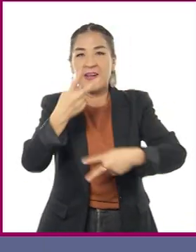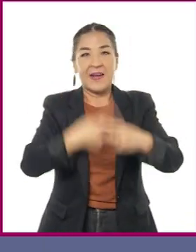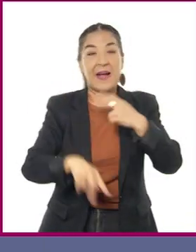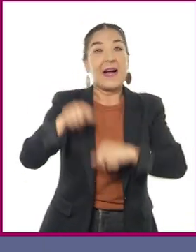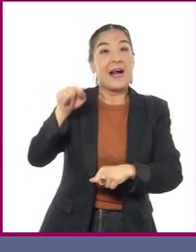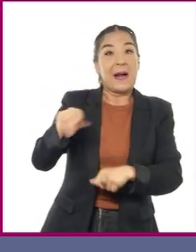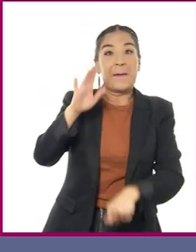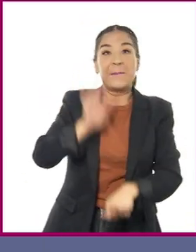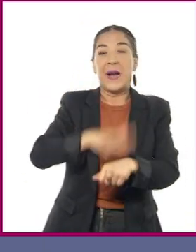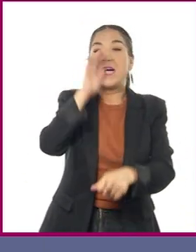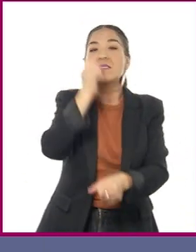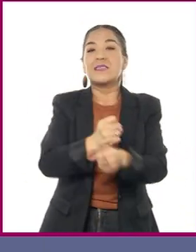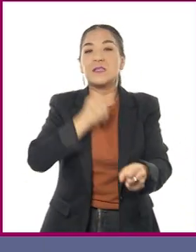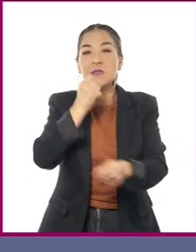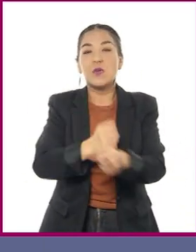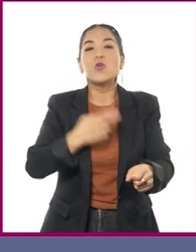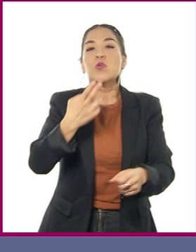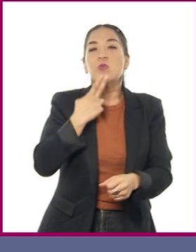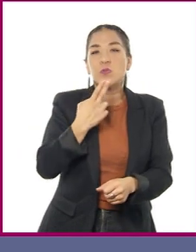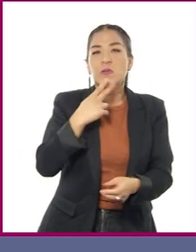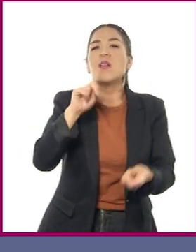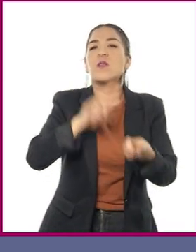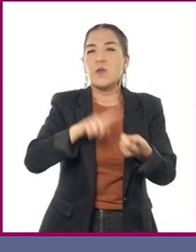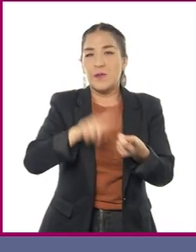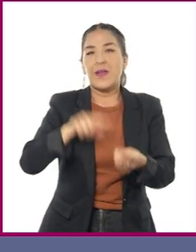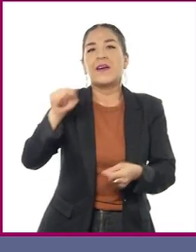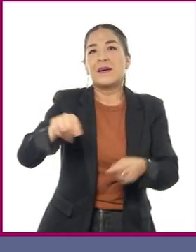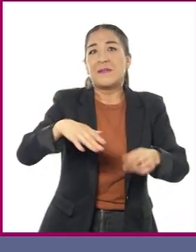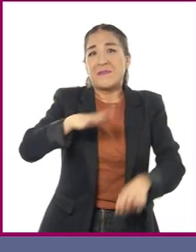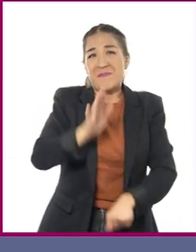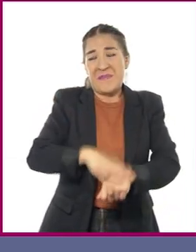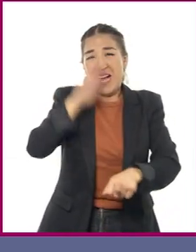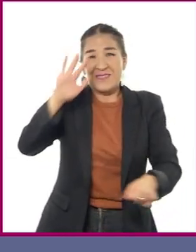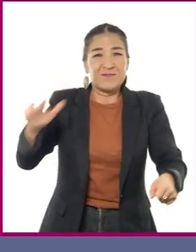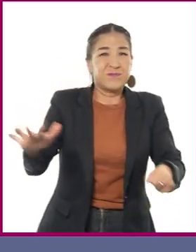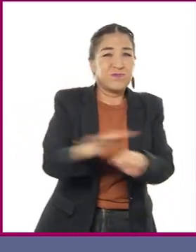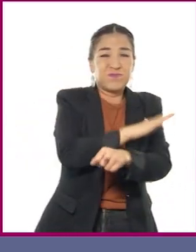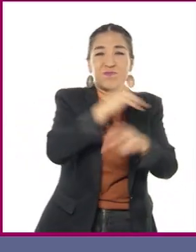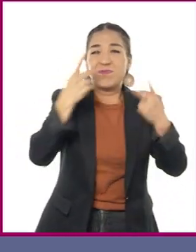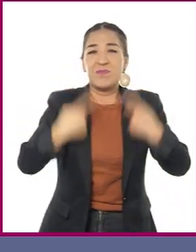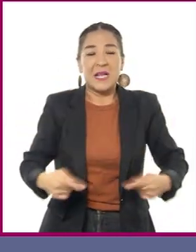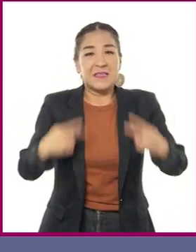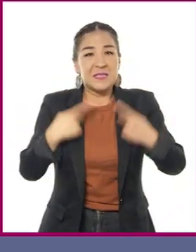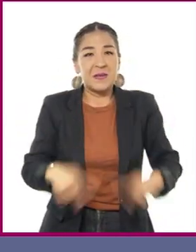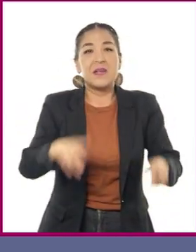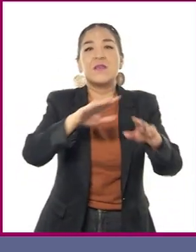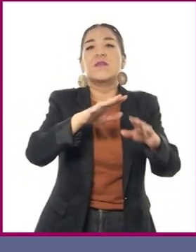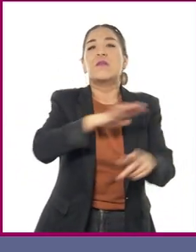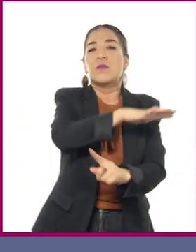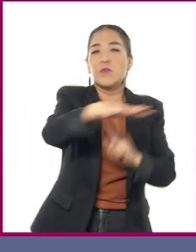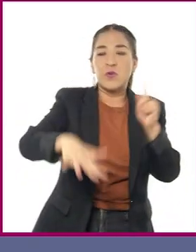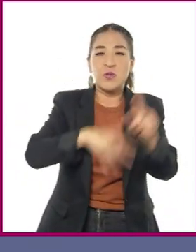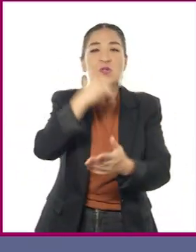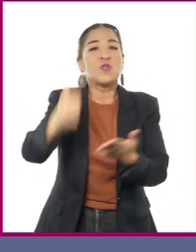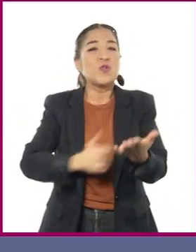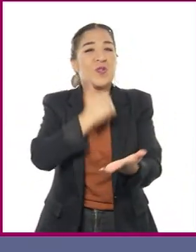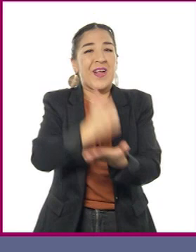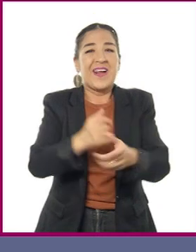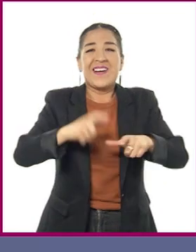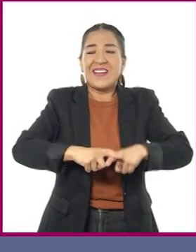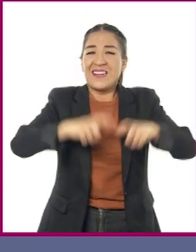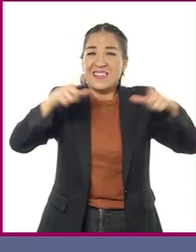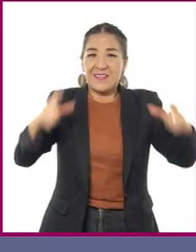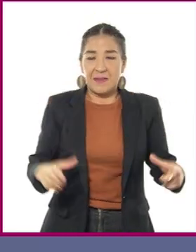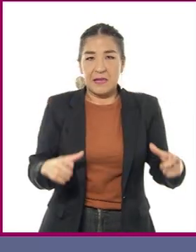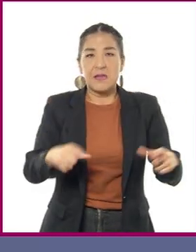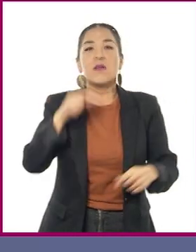se practican o que las que se efectúan, donde los conglomerados de población, la población urbana, las grandes ciudades o